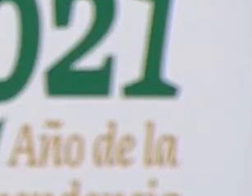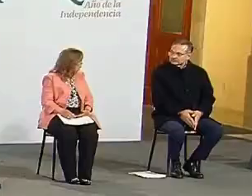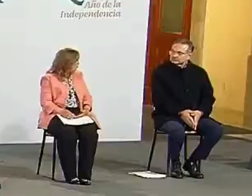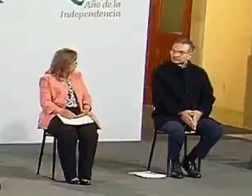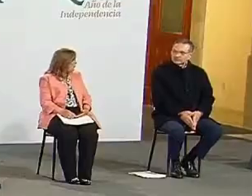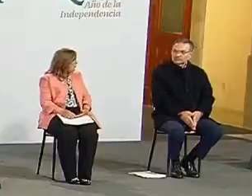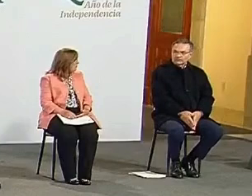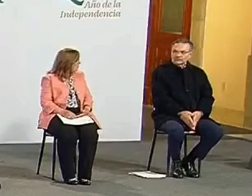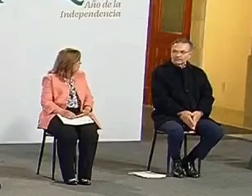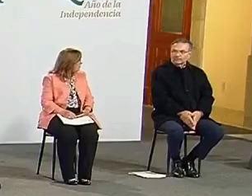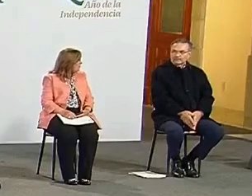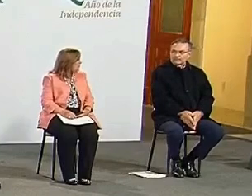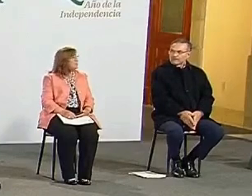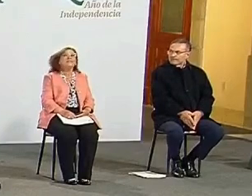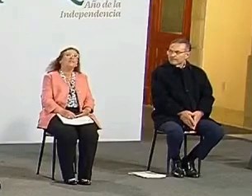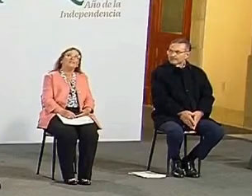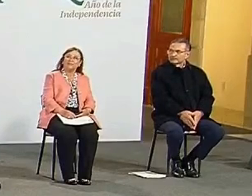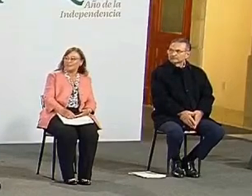también serán